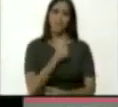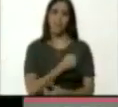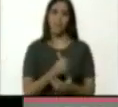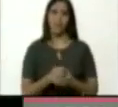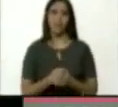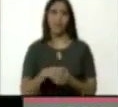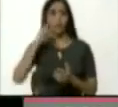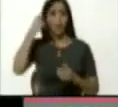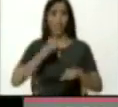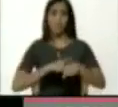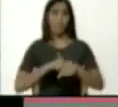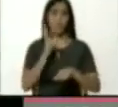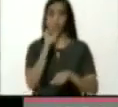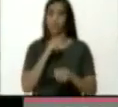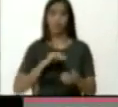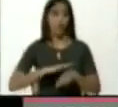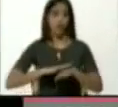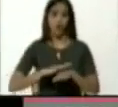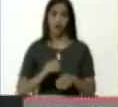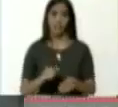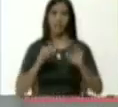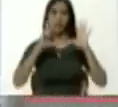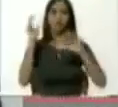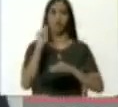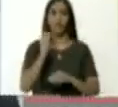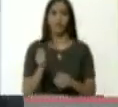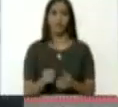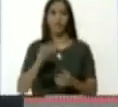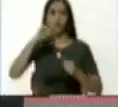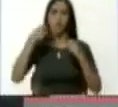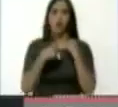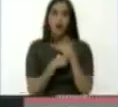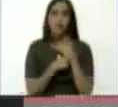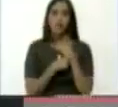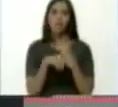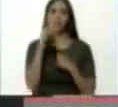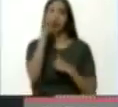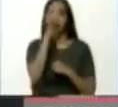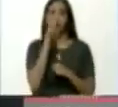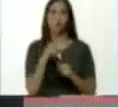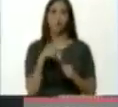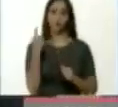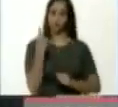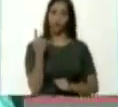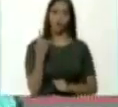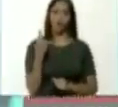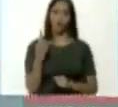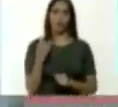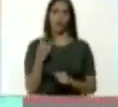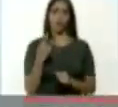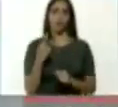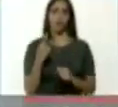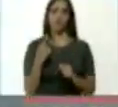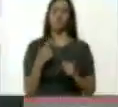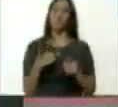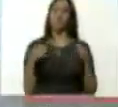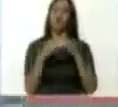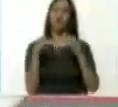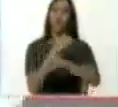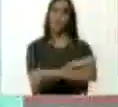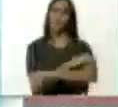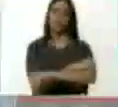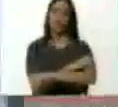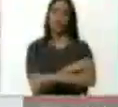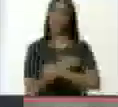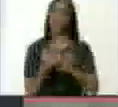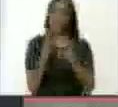que el tiempo no perdona. Y ya vamos para 8 meses. Guaidó se burló no solamente de los factores de oposición que apostaron